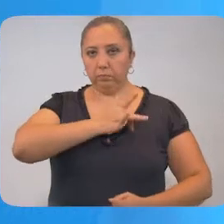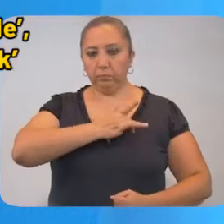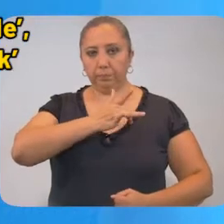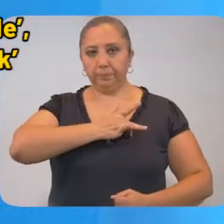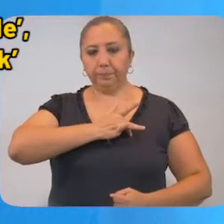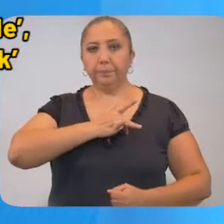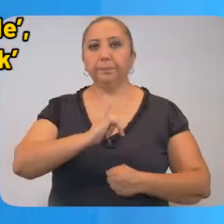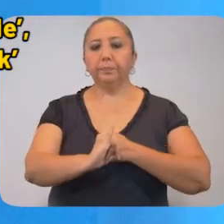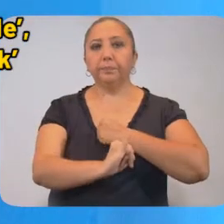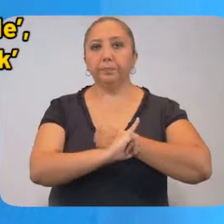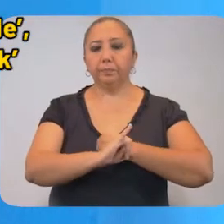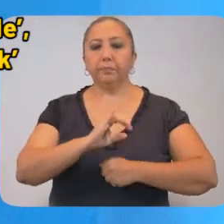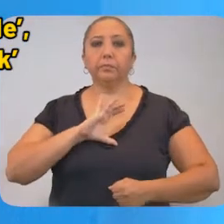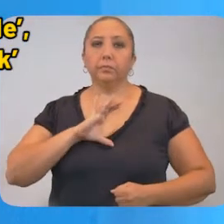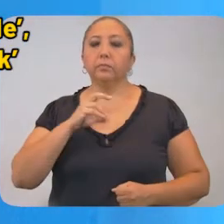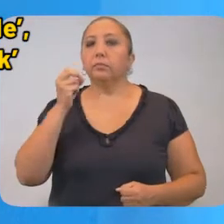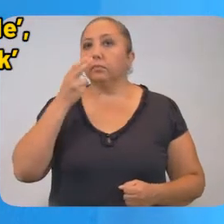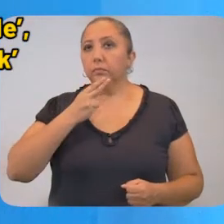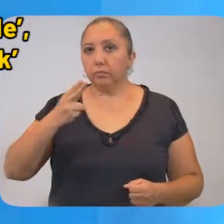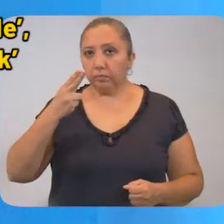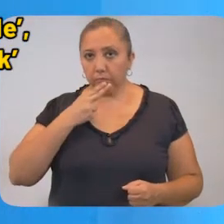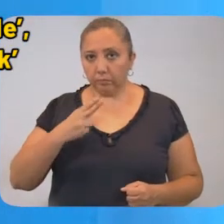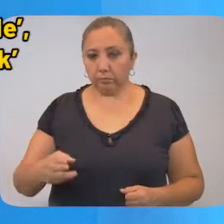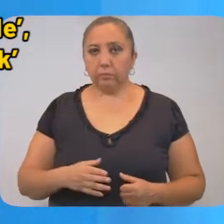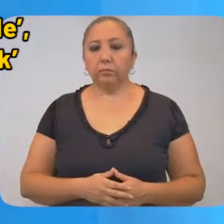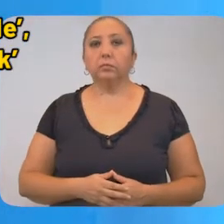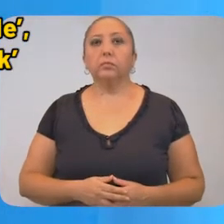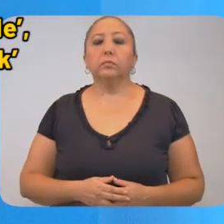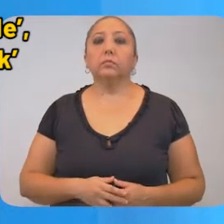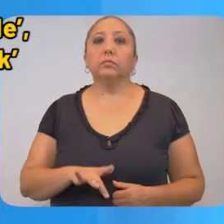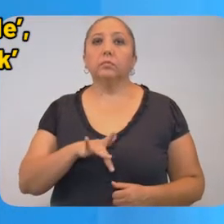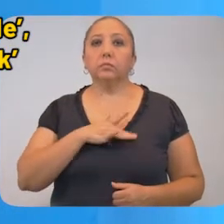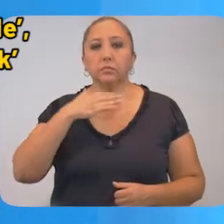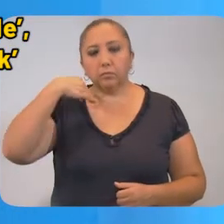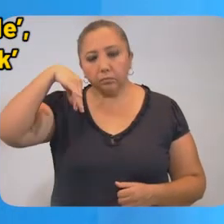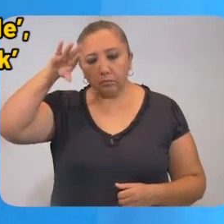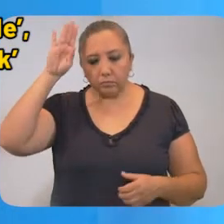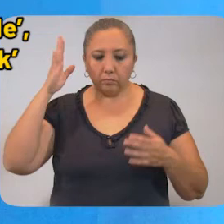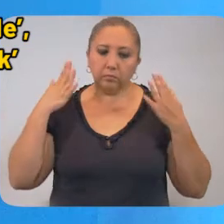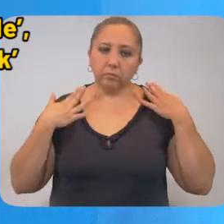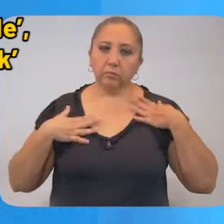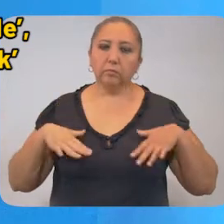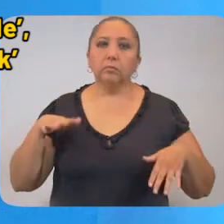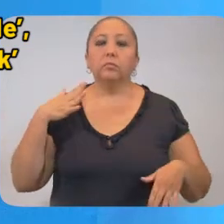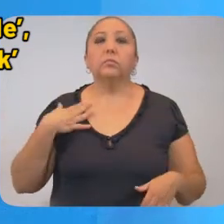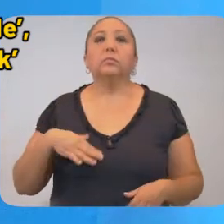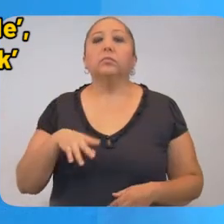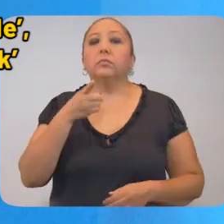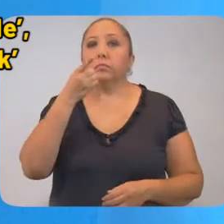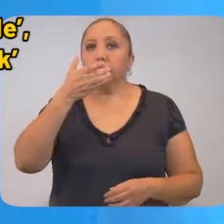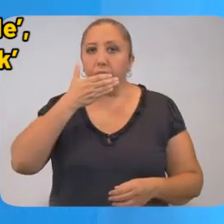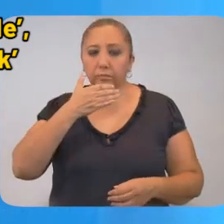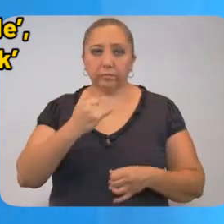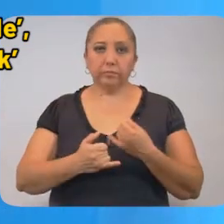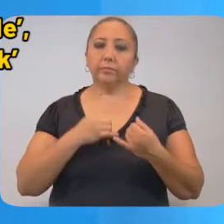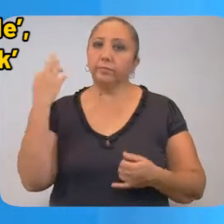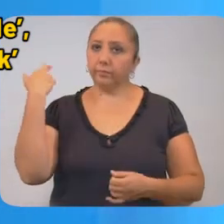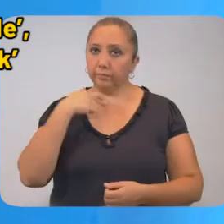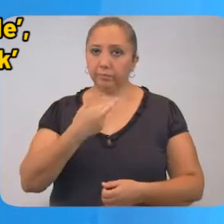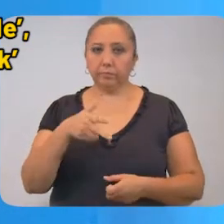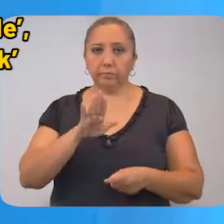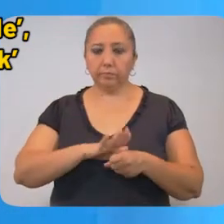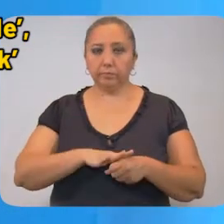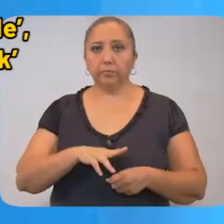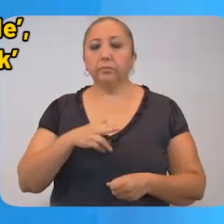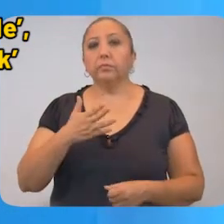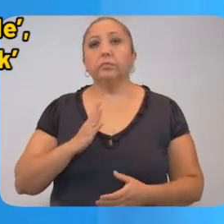cardíacos, VIH, cáncer o tabaquismo, si presentan fiebre, cansancio o tos seca, acudir de inmediato al centro de